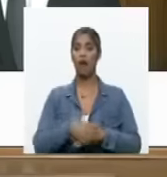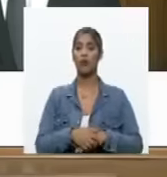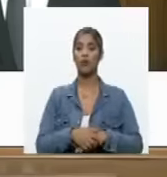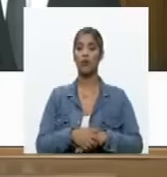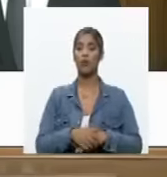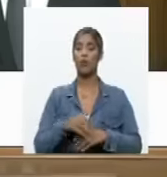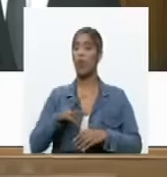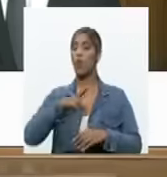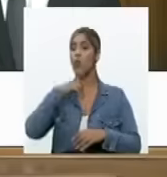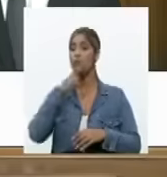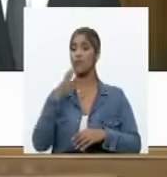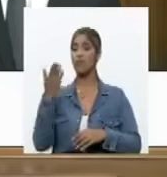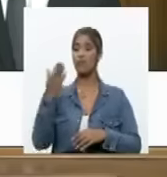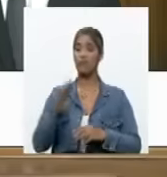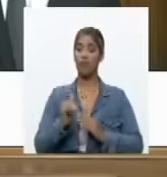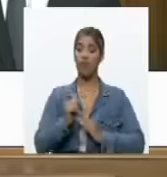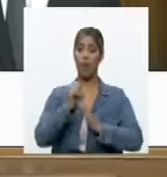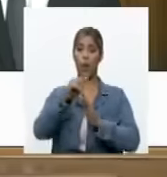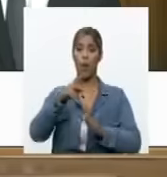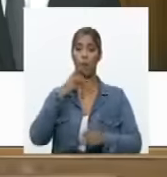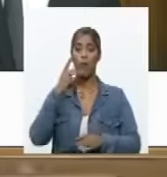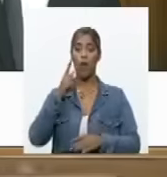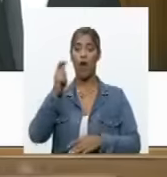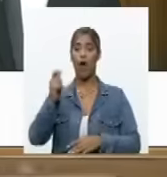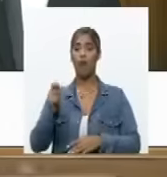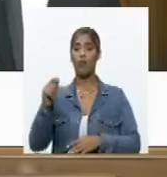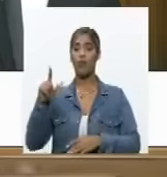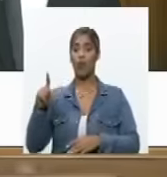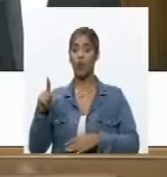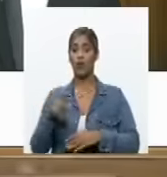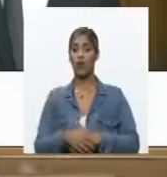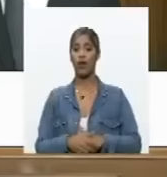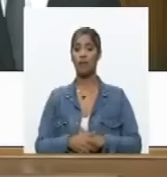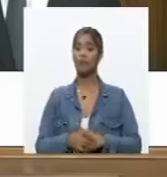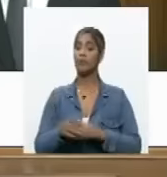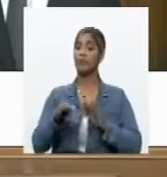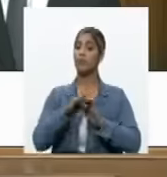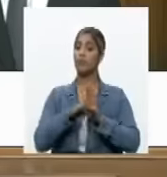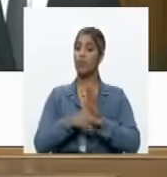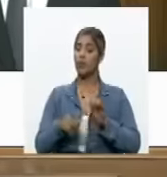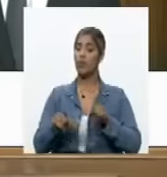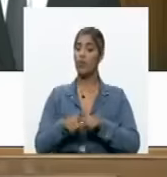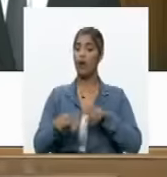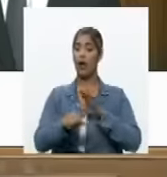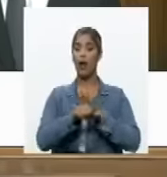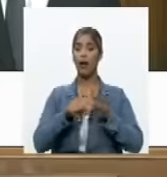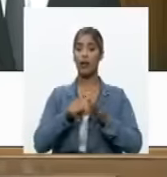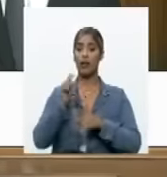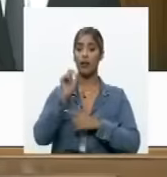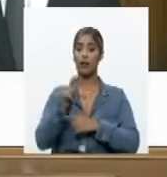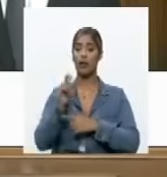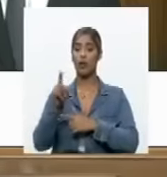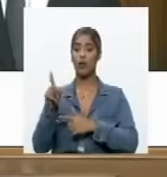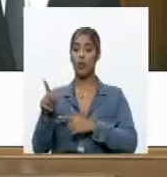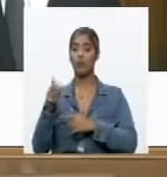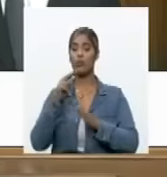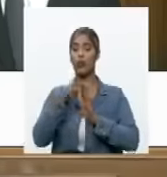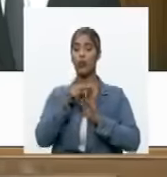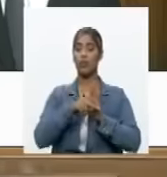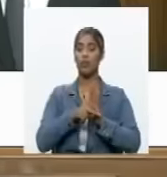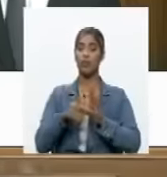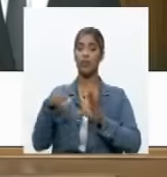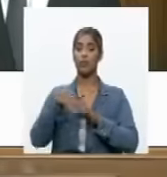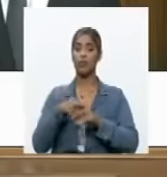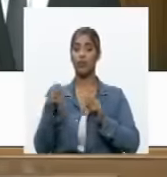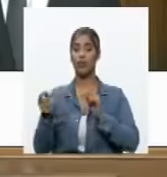cruento asesinato del líder político Alberto Lovera, de conformidad con lo previsto en el artículo 111 del Reglamento Interior